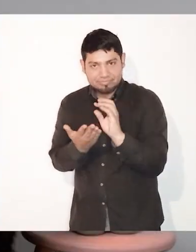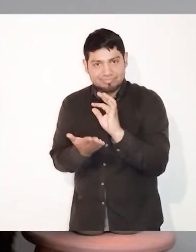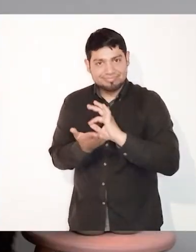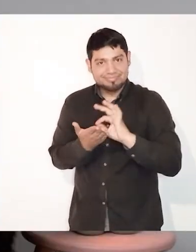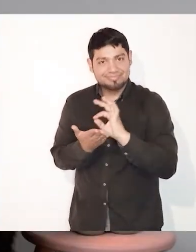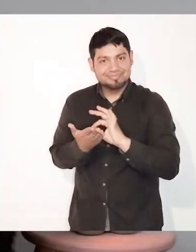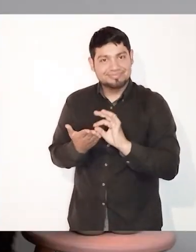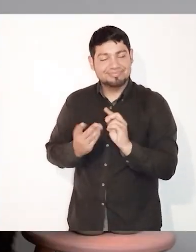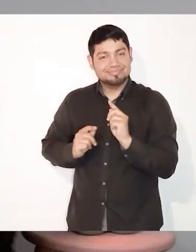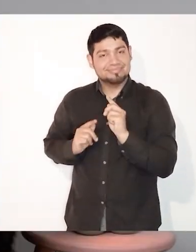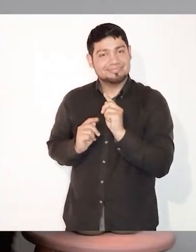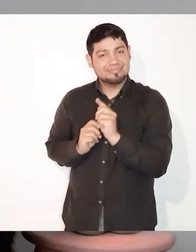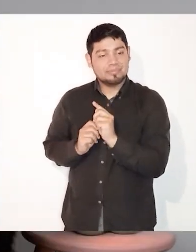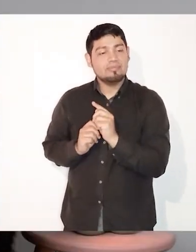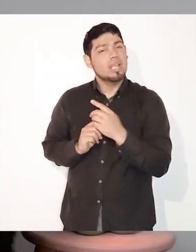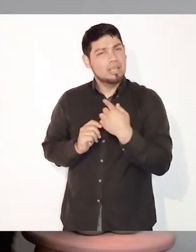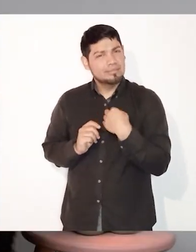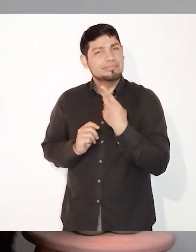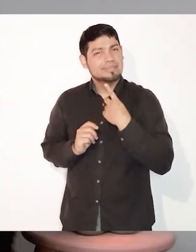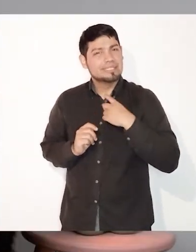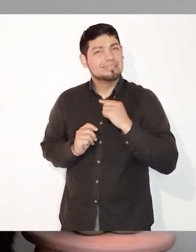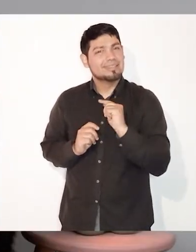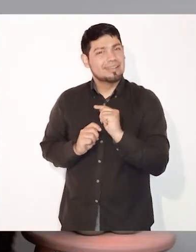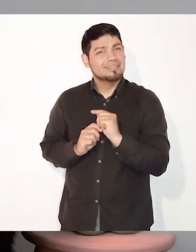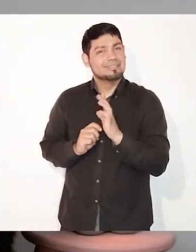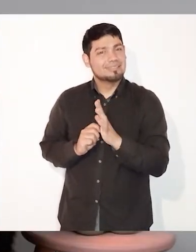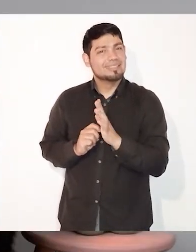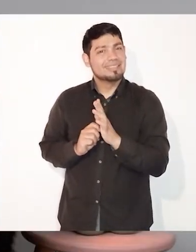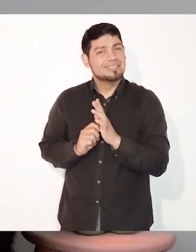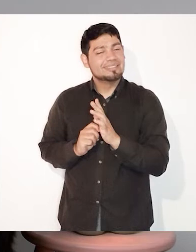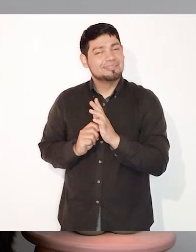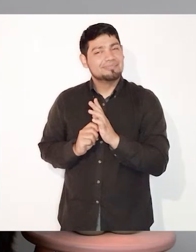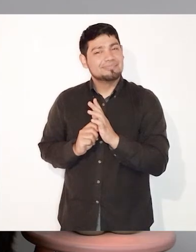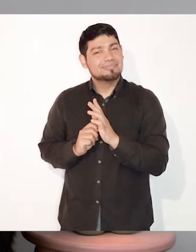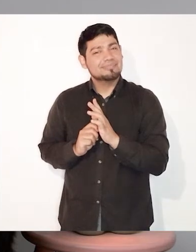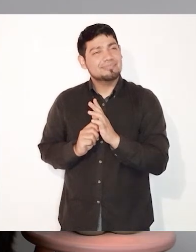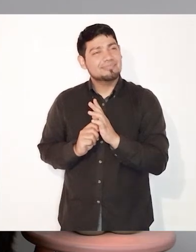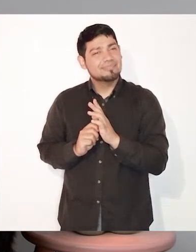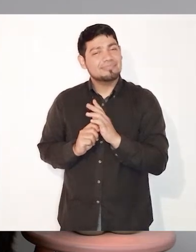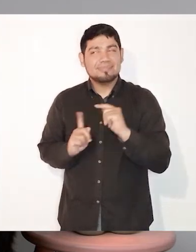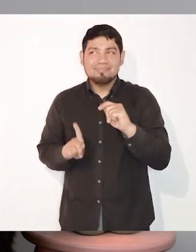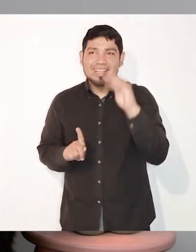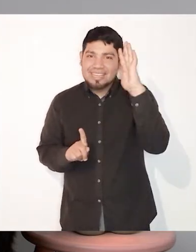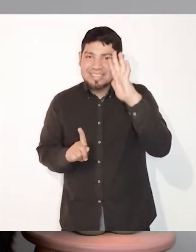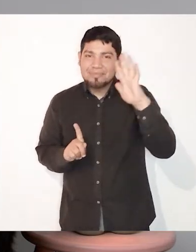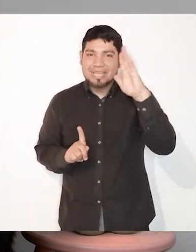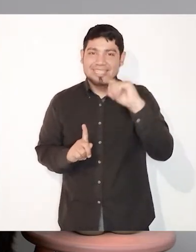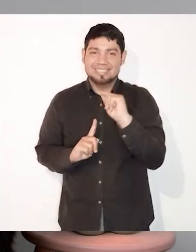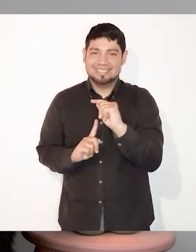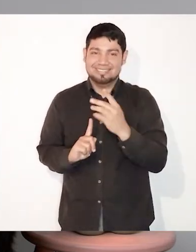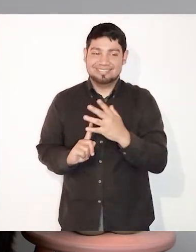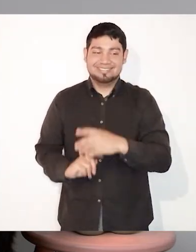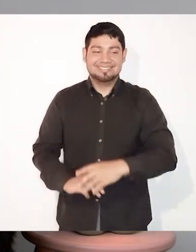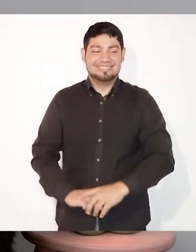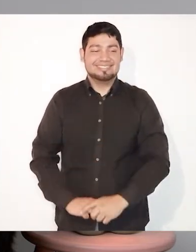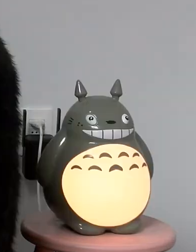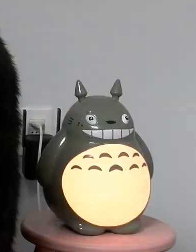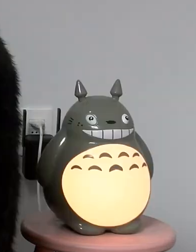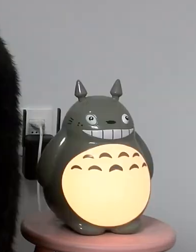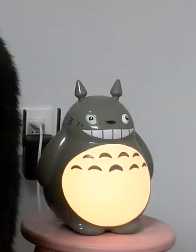ficción. Y en ese sí me interesa mucho la construcción de personajes, la construcción de escenas